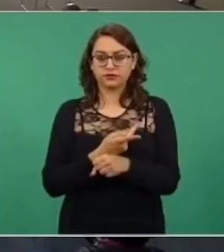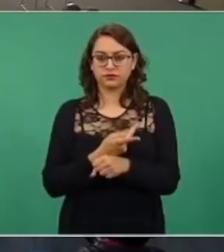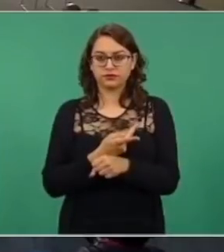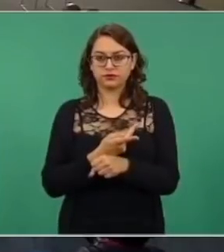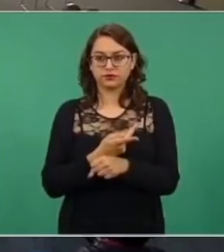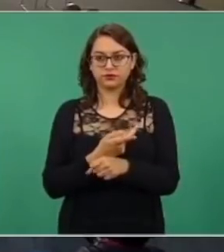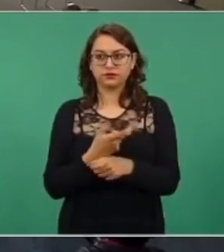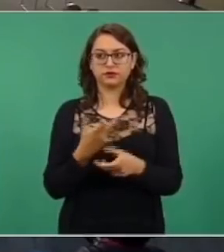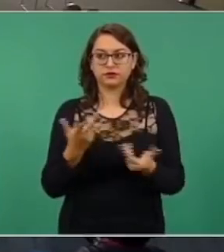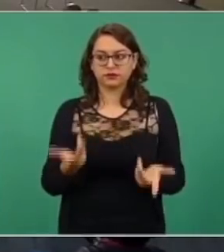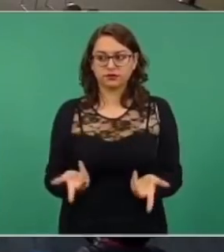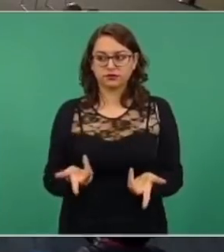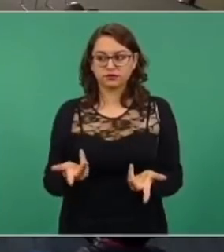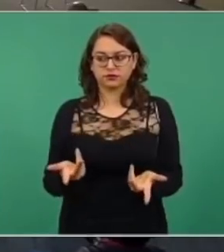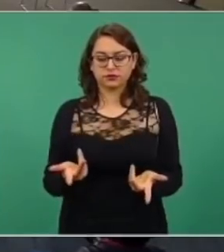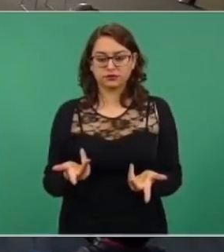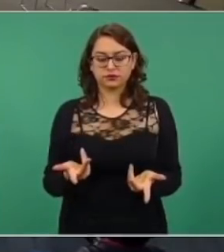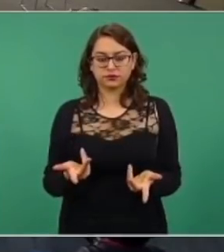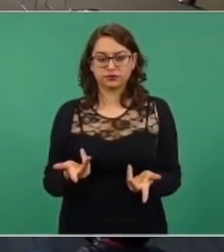intento, en